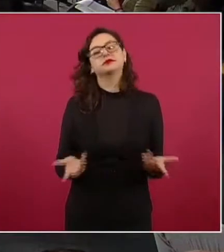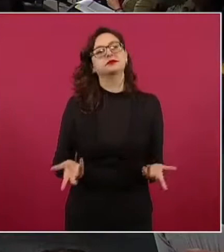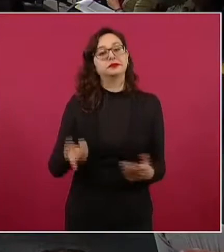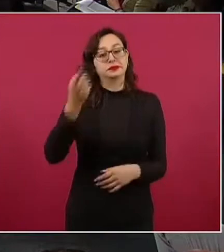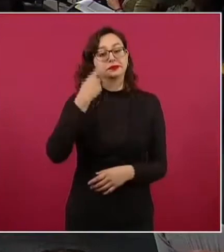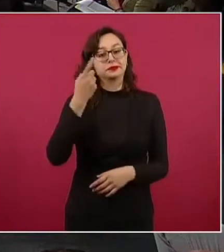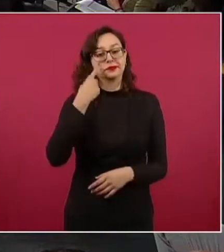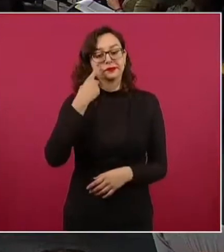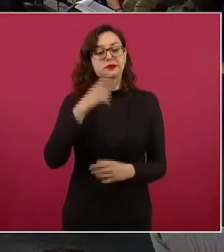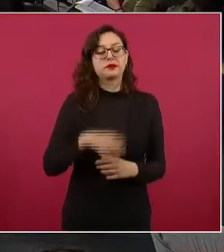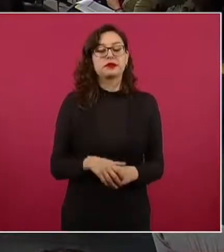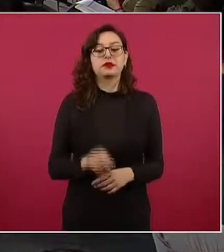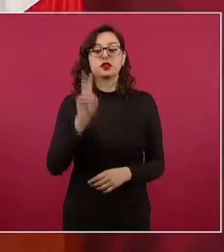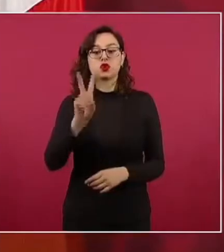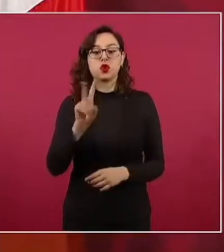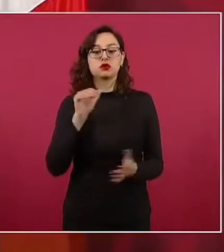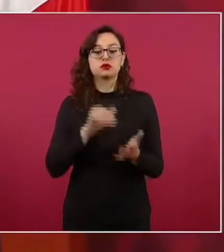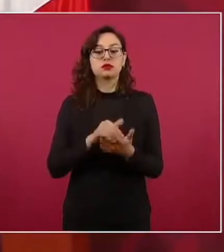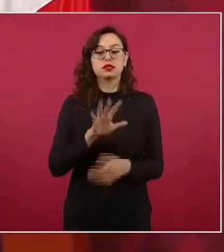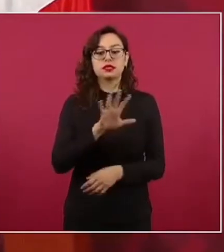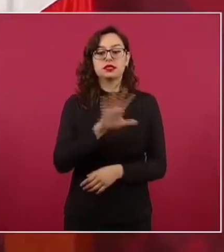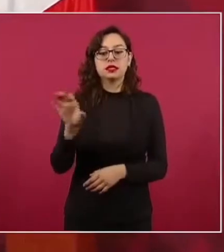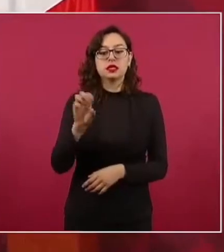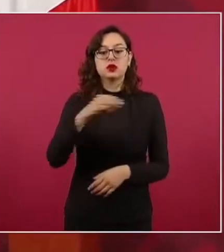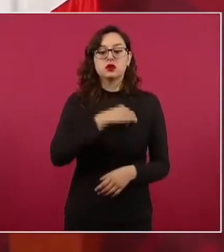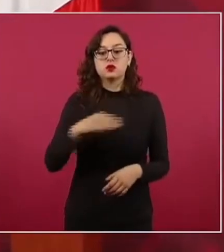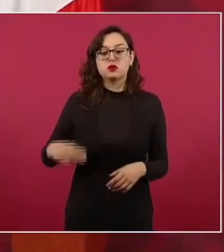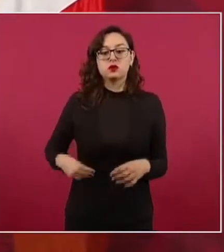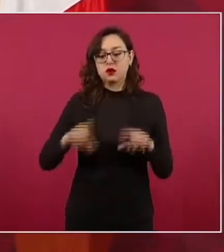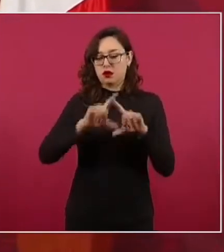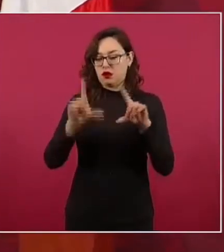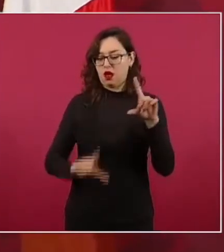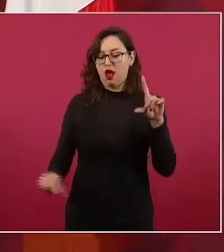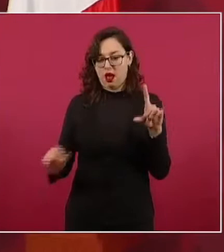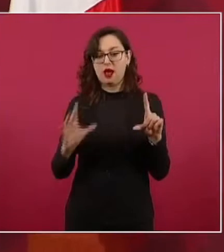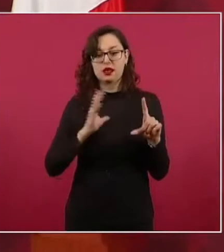2.500 municipios de México,